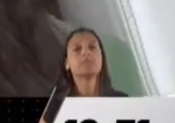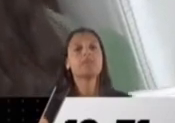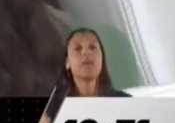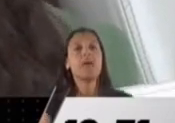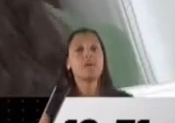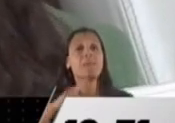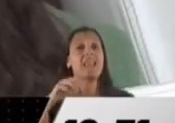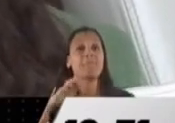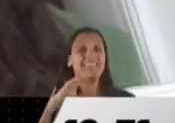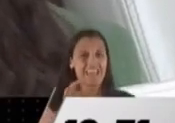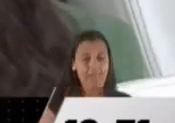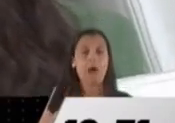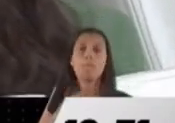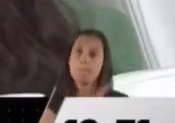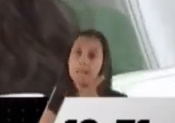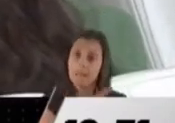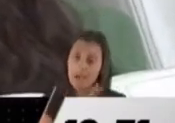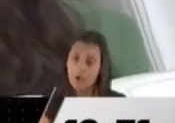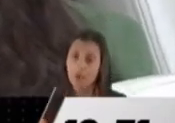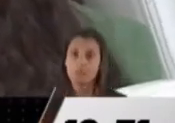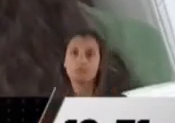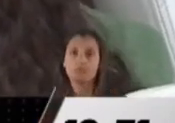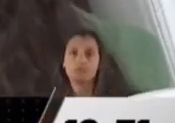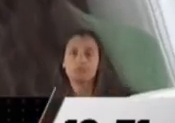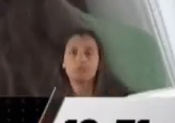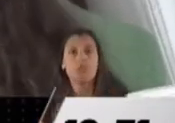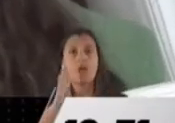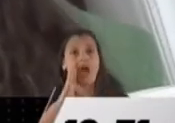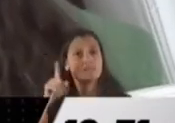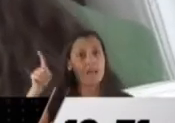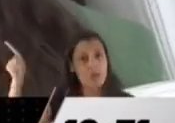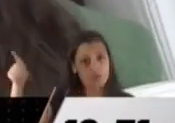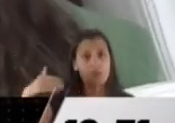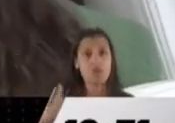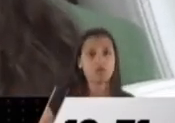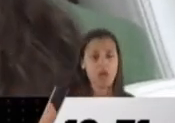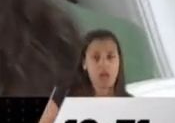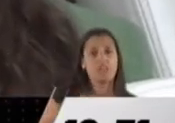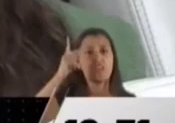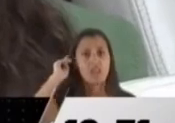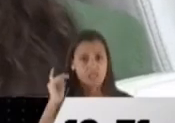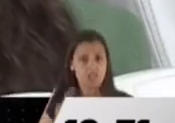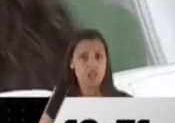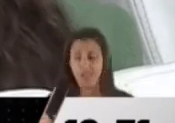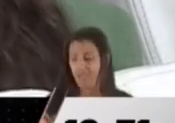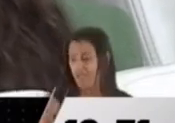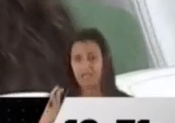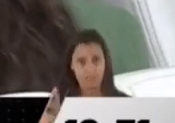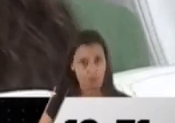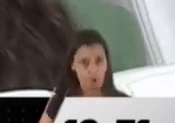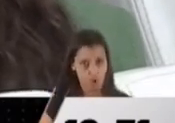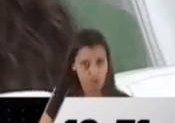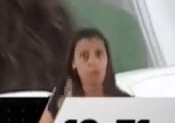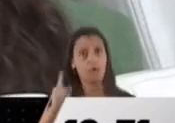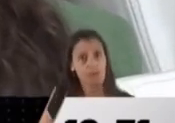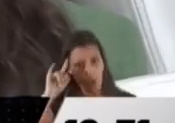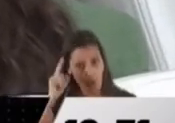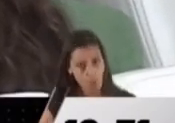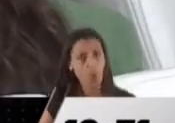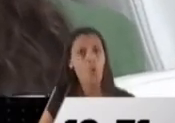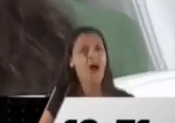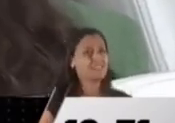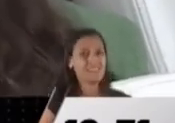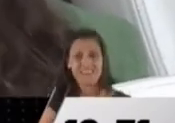la ministra de seguridad como el ministro de defensa después de haber brindado una conferencia de prensa en la que se han presentado